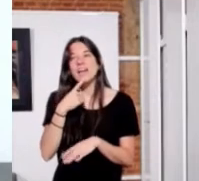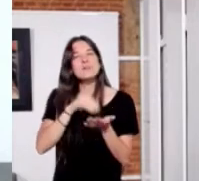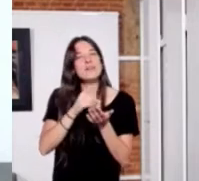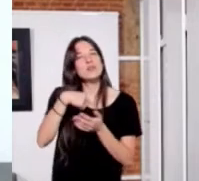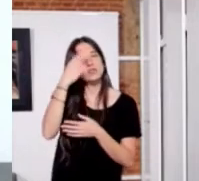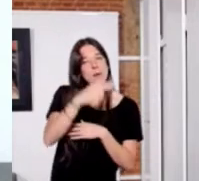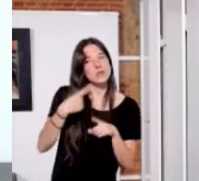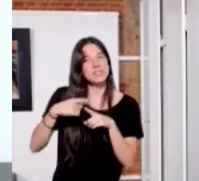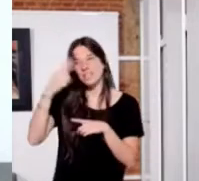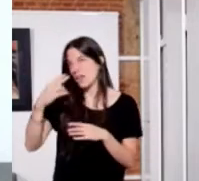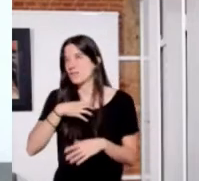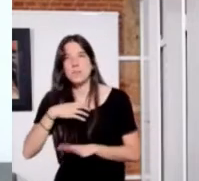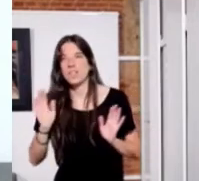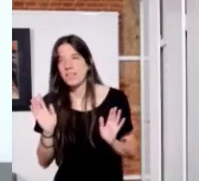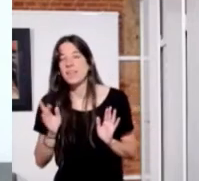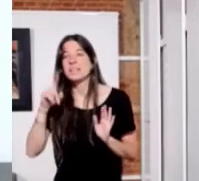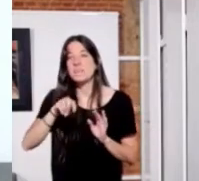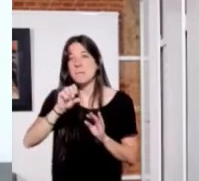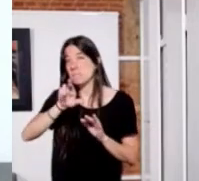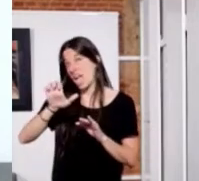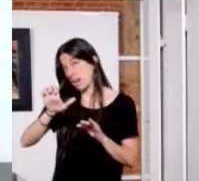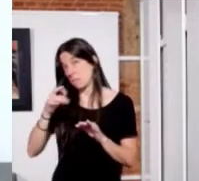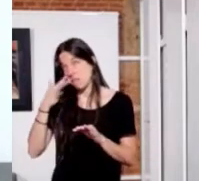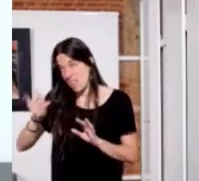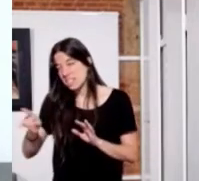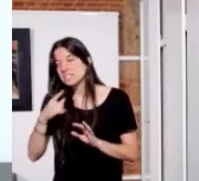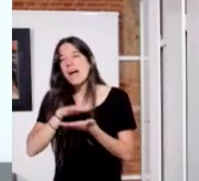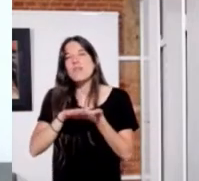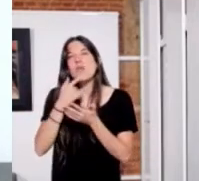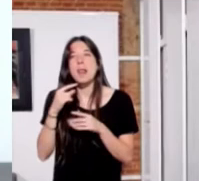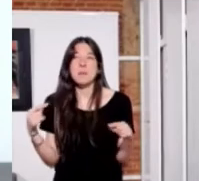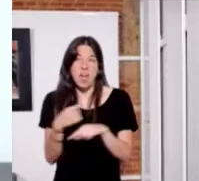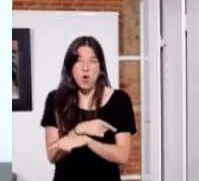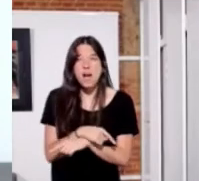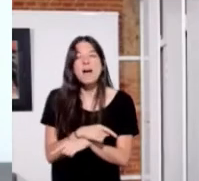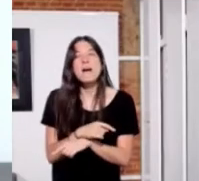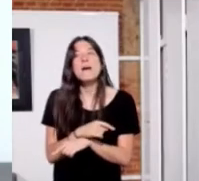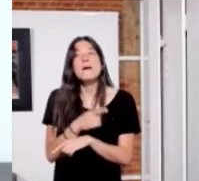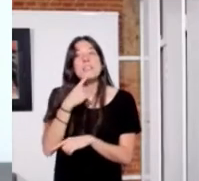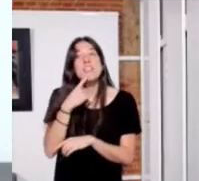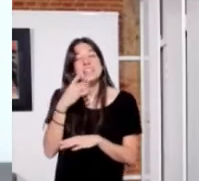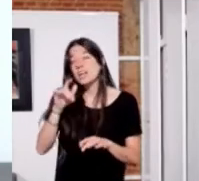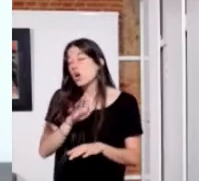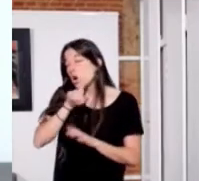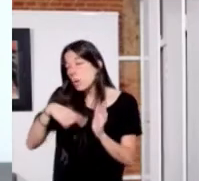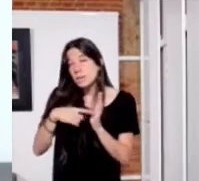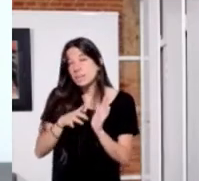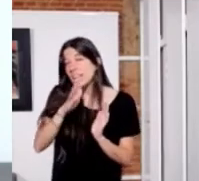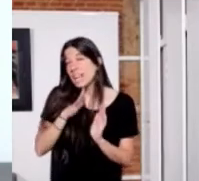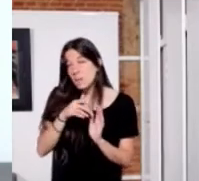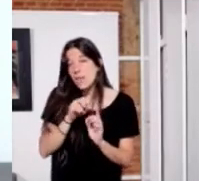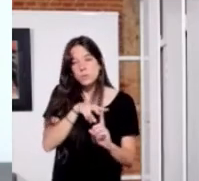nos decía también Pierre Bourdieu, hablando de la paradoja de la doxa, dice, es absolutamente increíble, sociológica